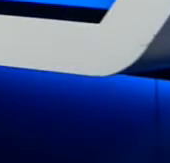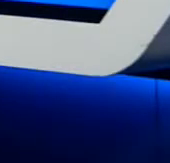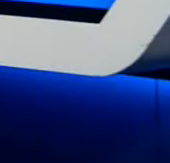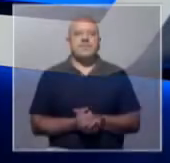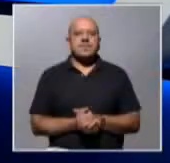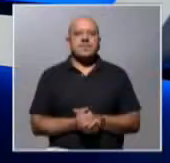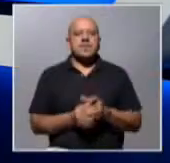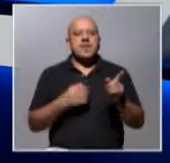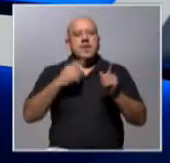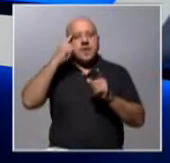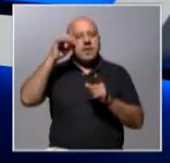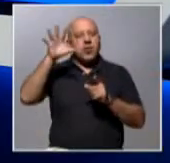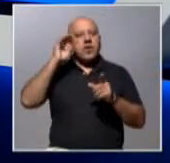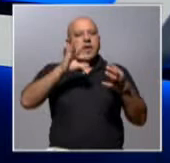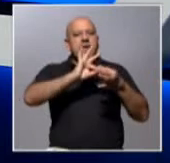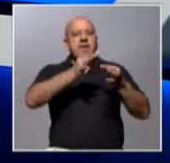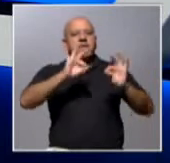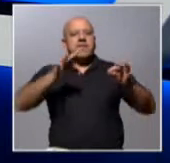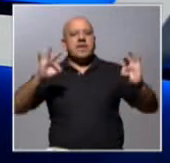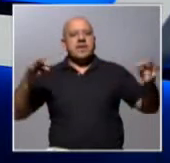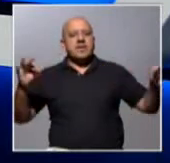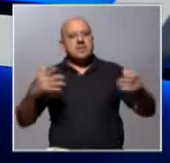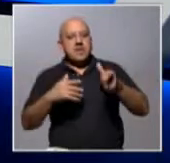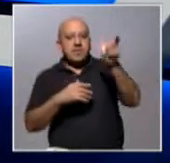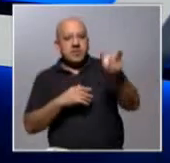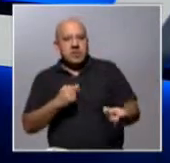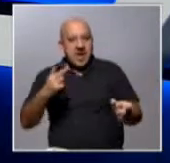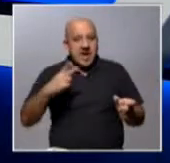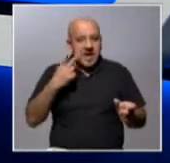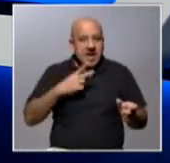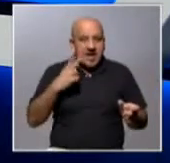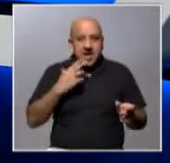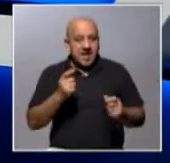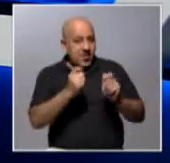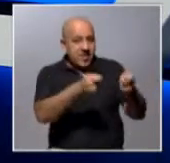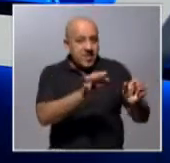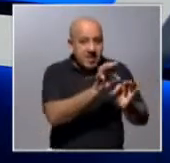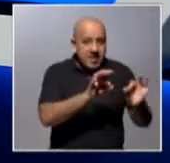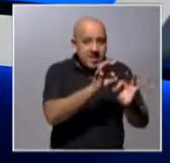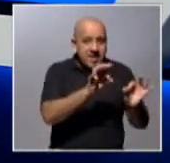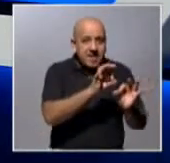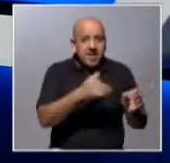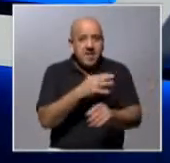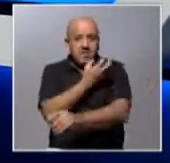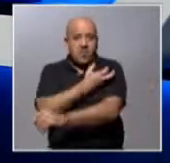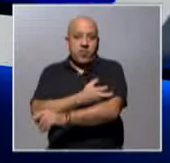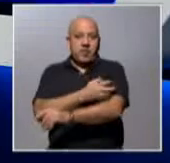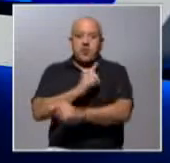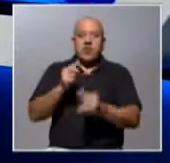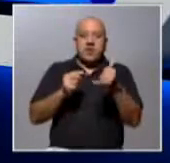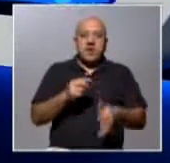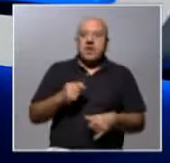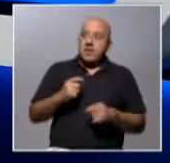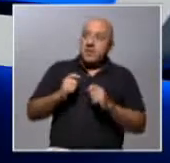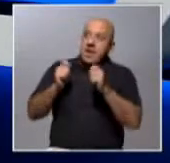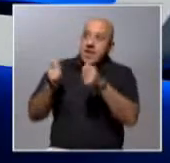Me hizo acordar a esa frase, nadie es tan rico que no tenga nada para recibir, ni tan pobre que no tenga nada para dar.